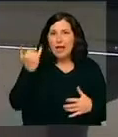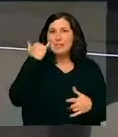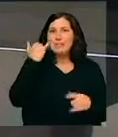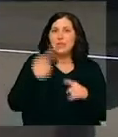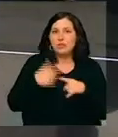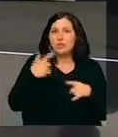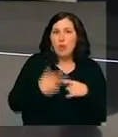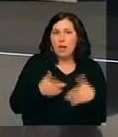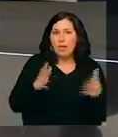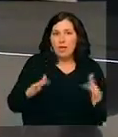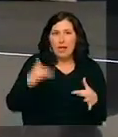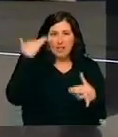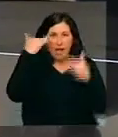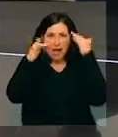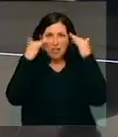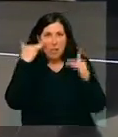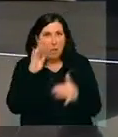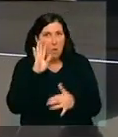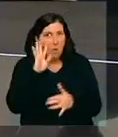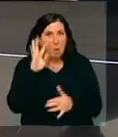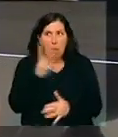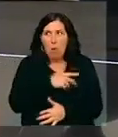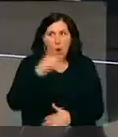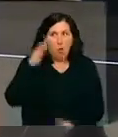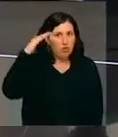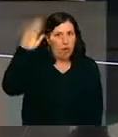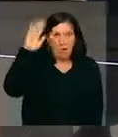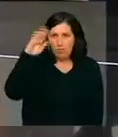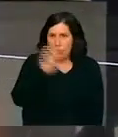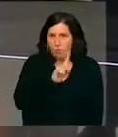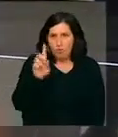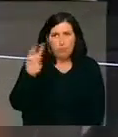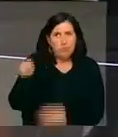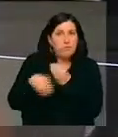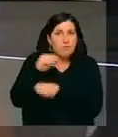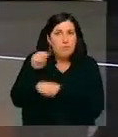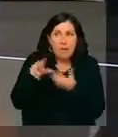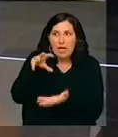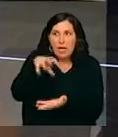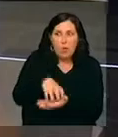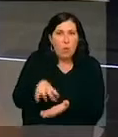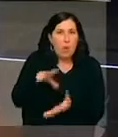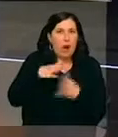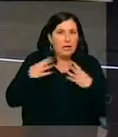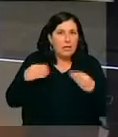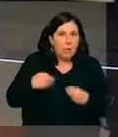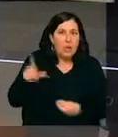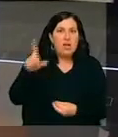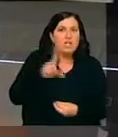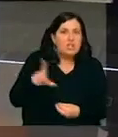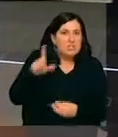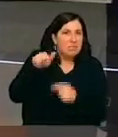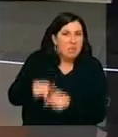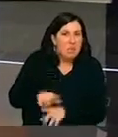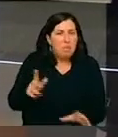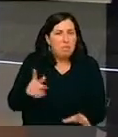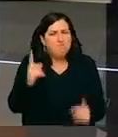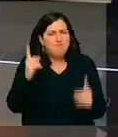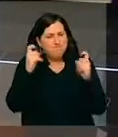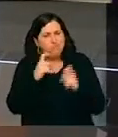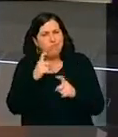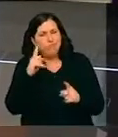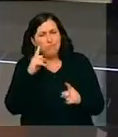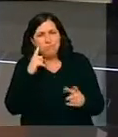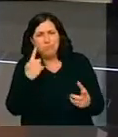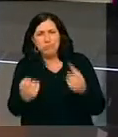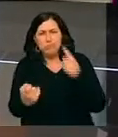son desconocidas por el mundo adulto y tanto las familias como los centros educativos como a los centros educativos les cuesta mucho